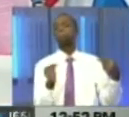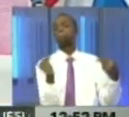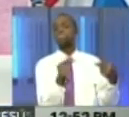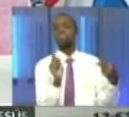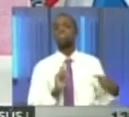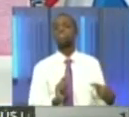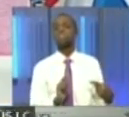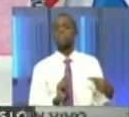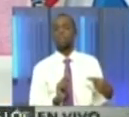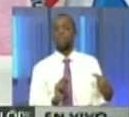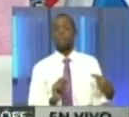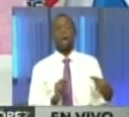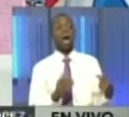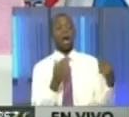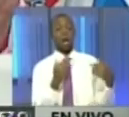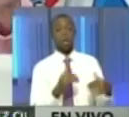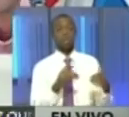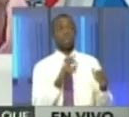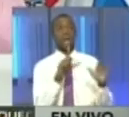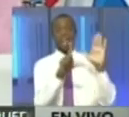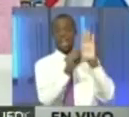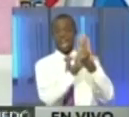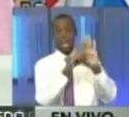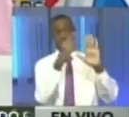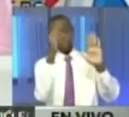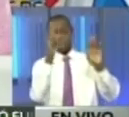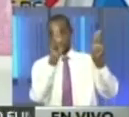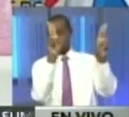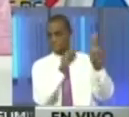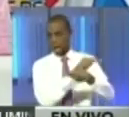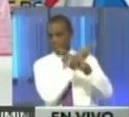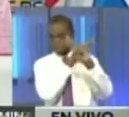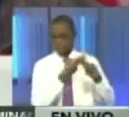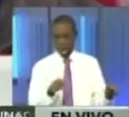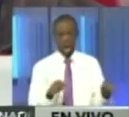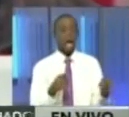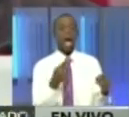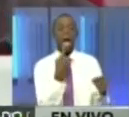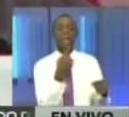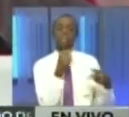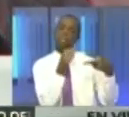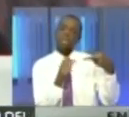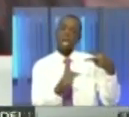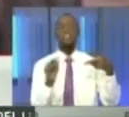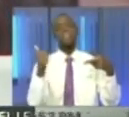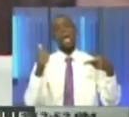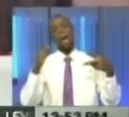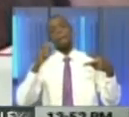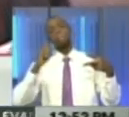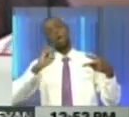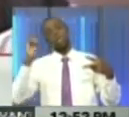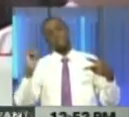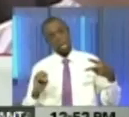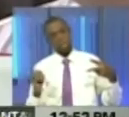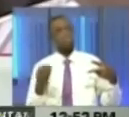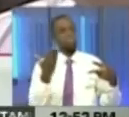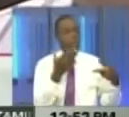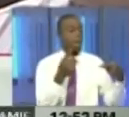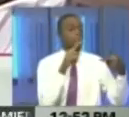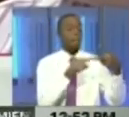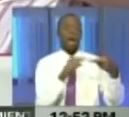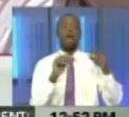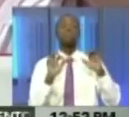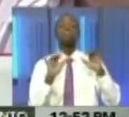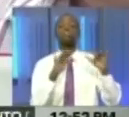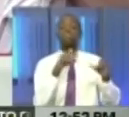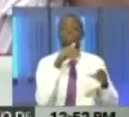referendo abrogatorio de ley, tiene dos condiciones. Solicitud de no menos del 10% y una concurrencia